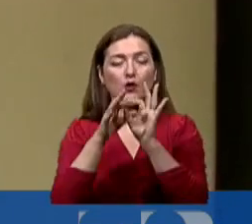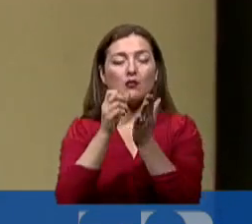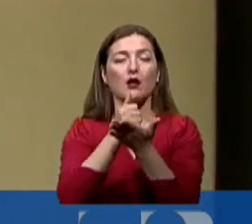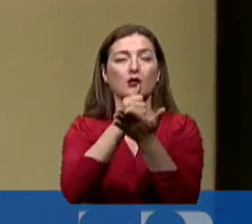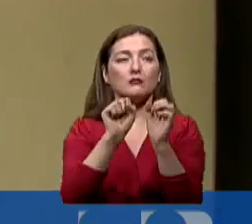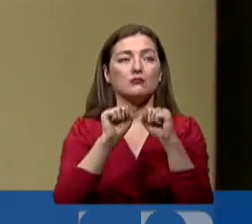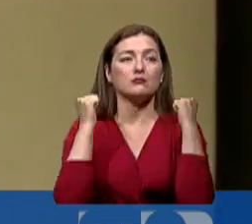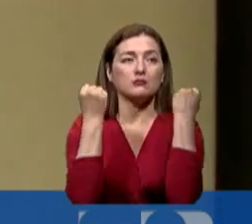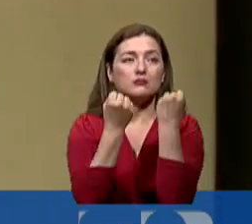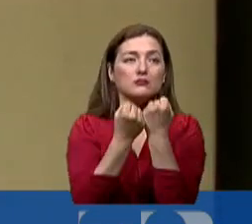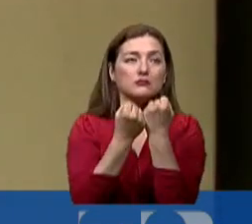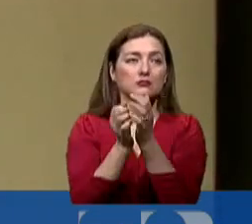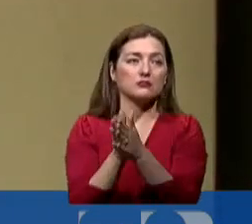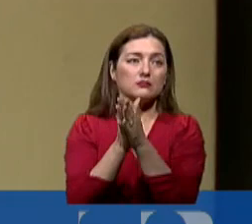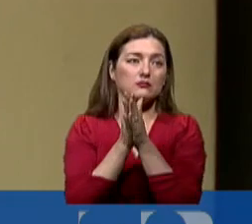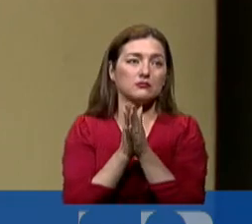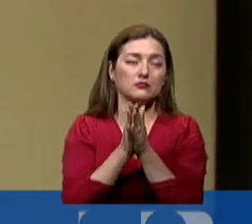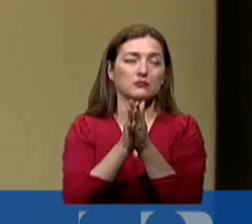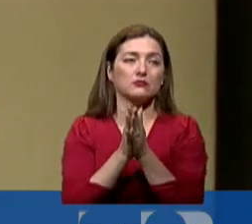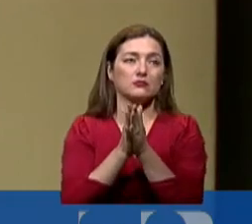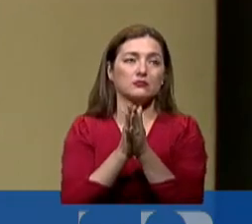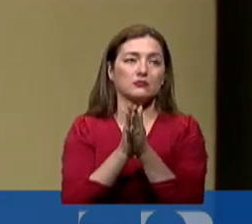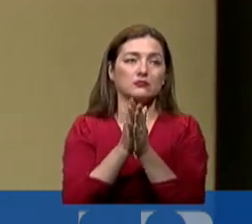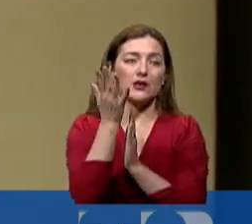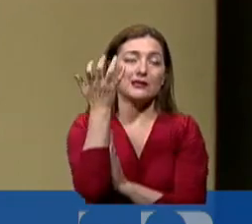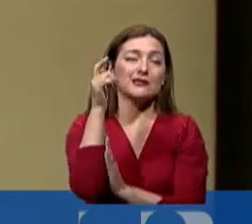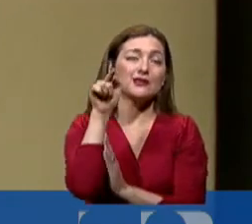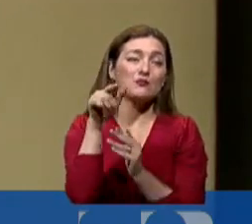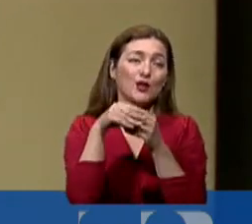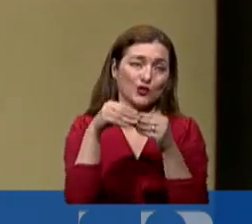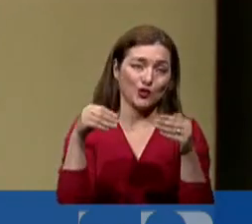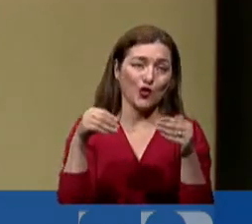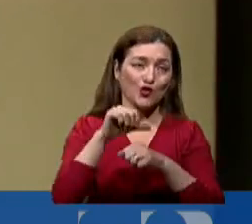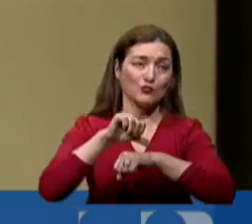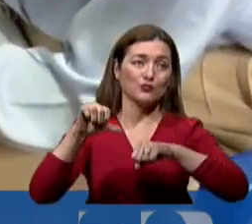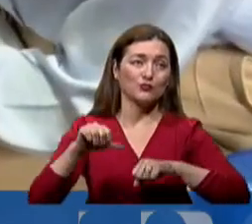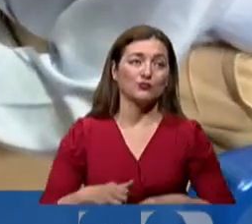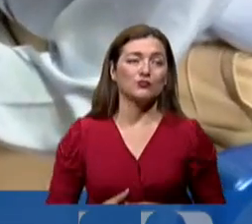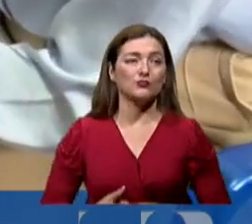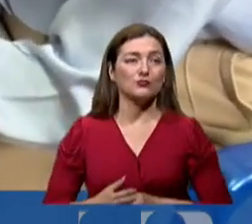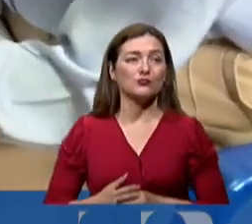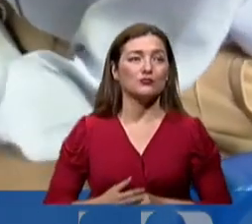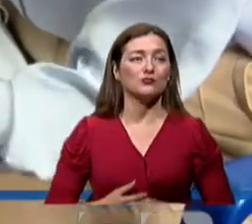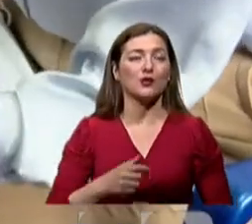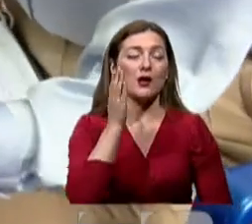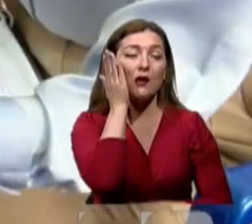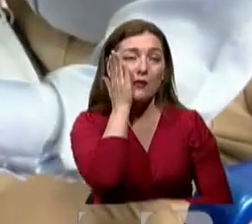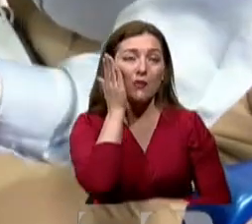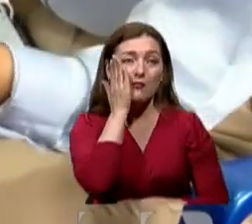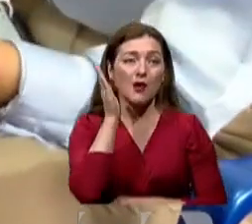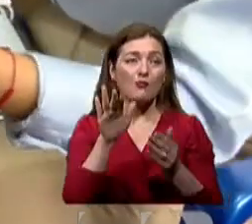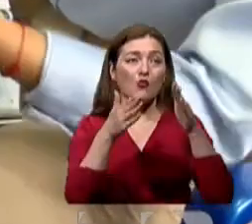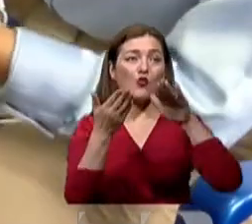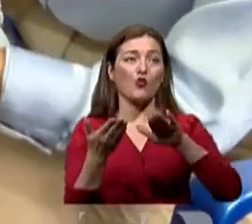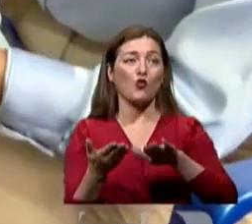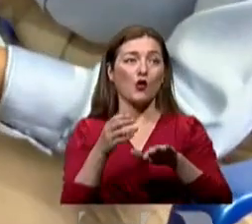ayuda social, pero nos piden que nosotros tengamos $15,000 para poderla operar. La madre de Daniela falleció hace